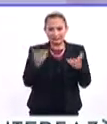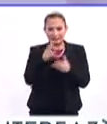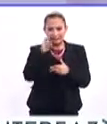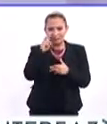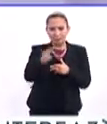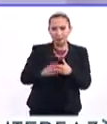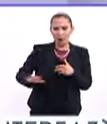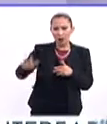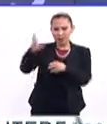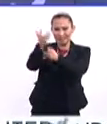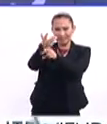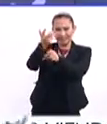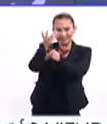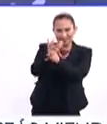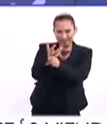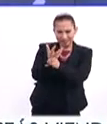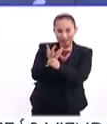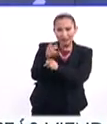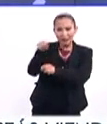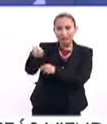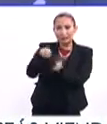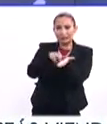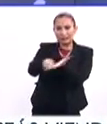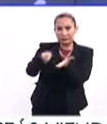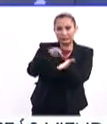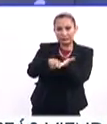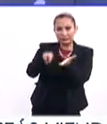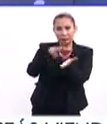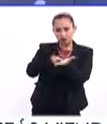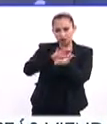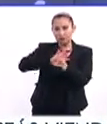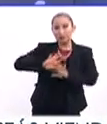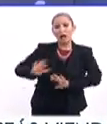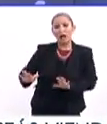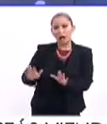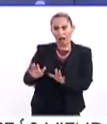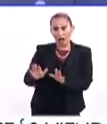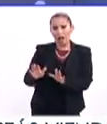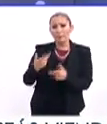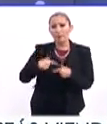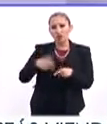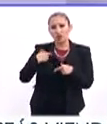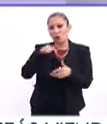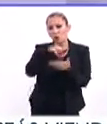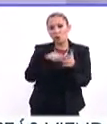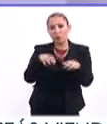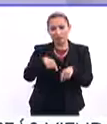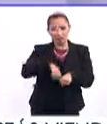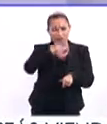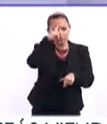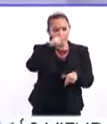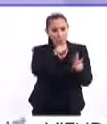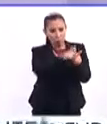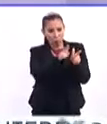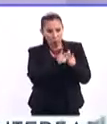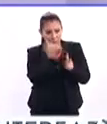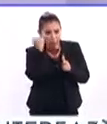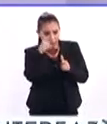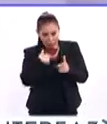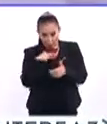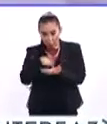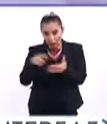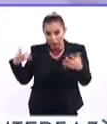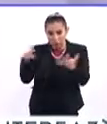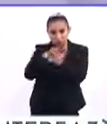vemos la sociedad norteamericana donde los negros, digamos, ya tienen un espacio, pero en México los indígenas no tienen un